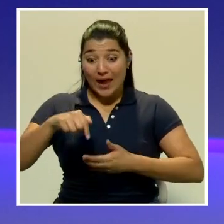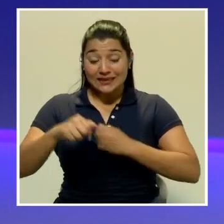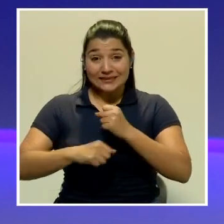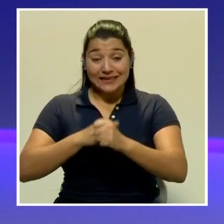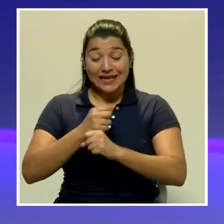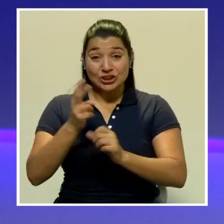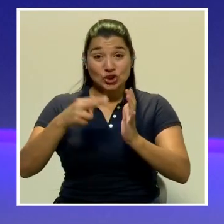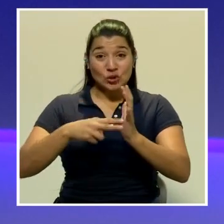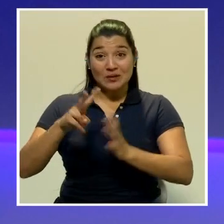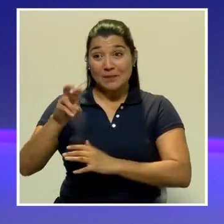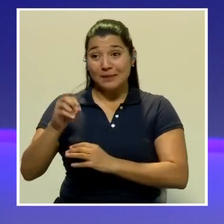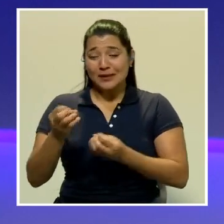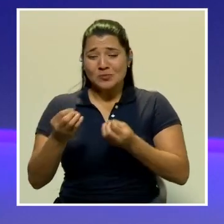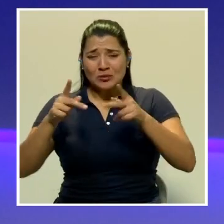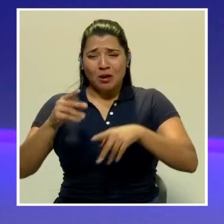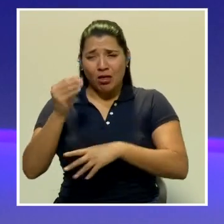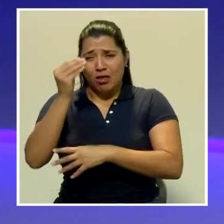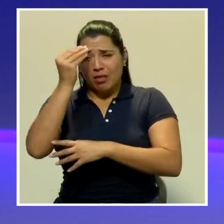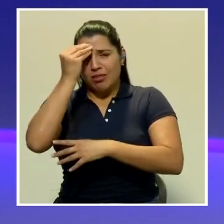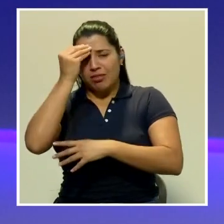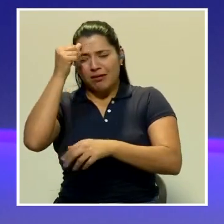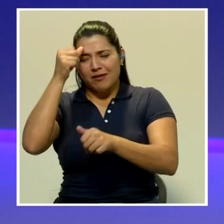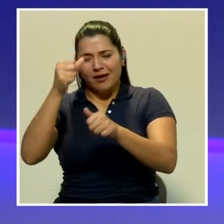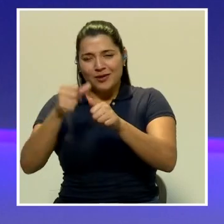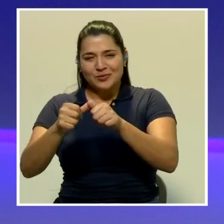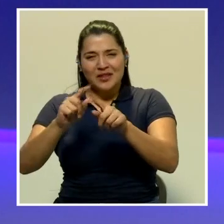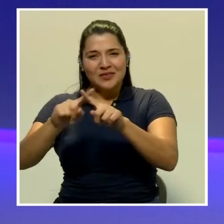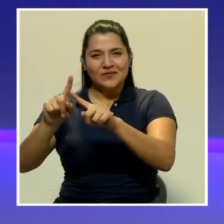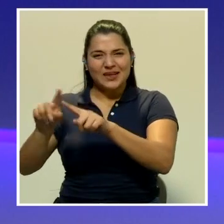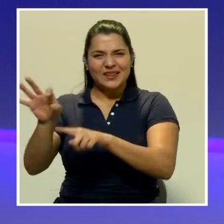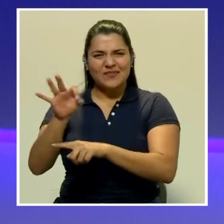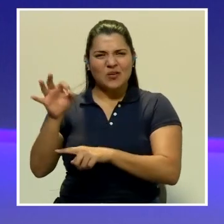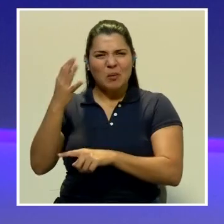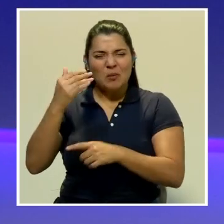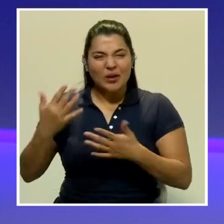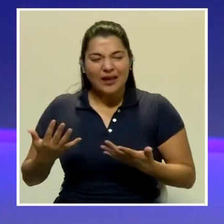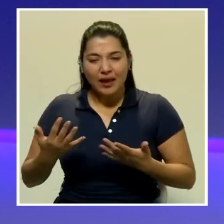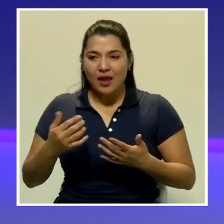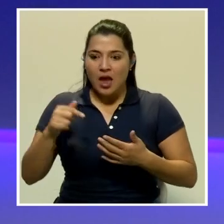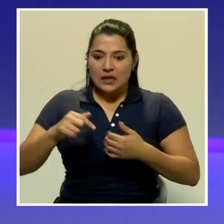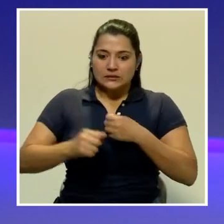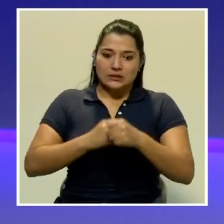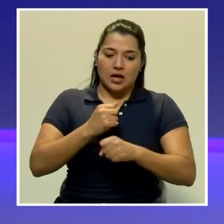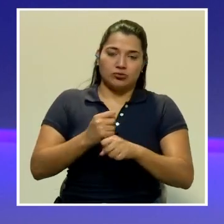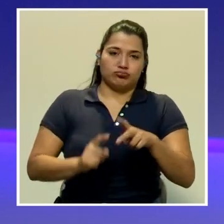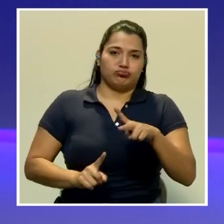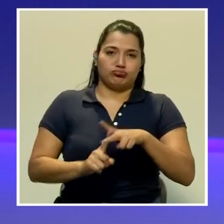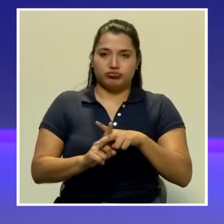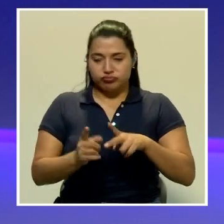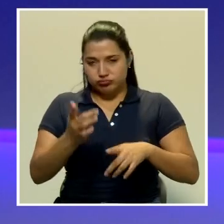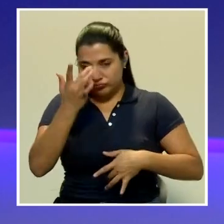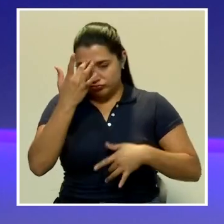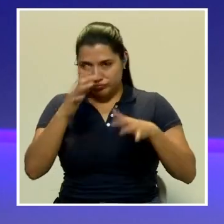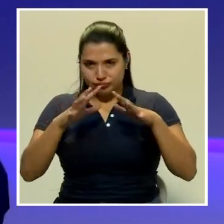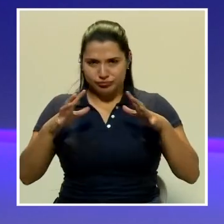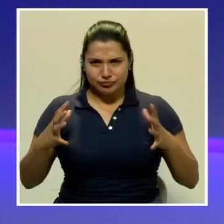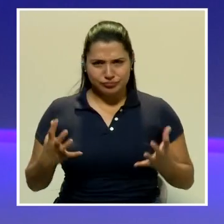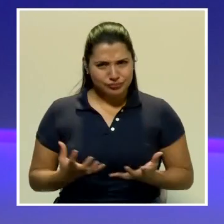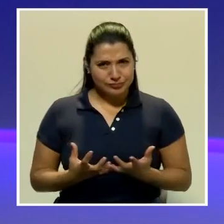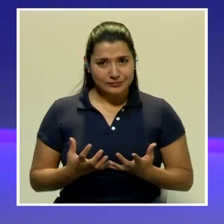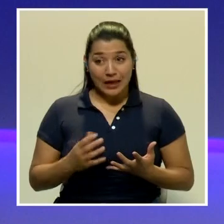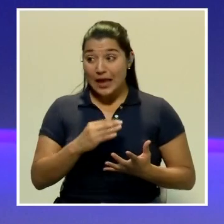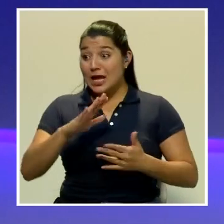muy distintas. Es obviamente el año de la pandemia, el año en que el mundo se hizo